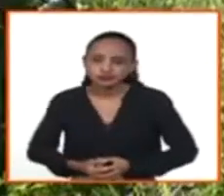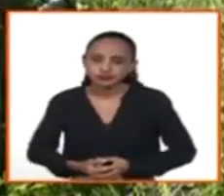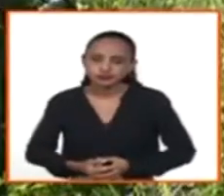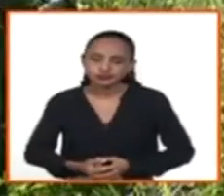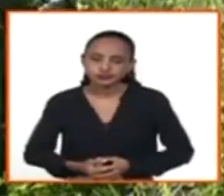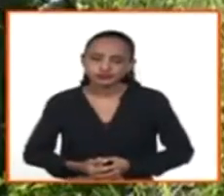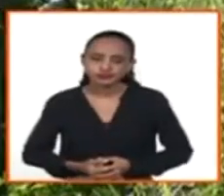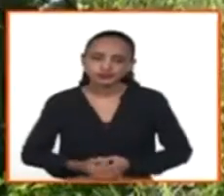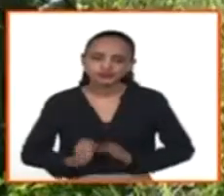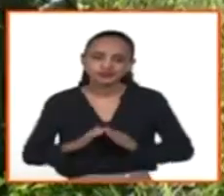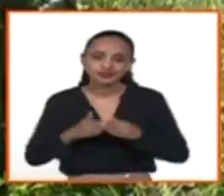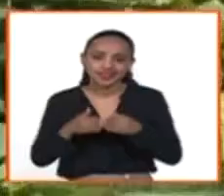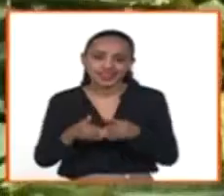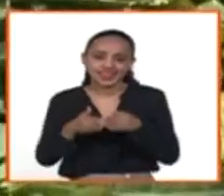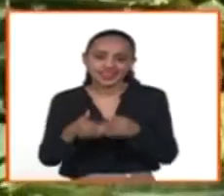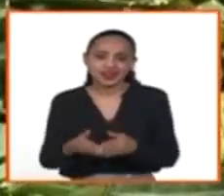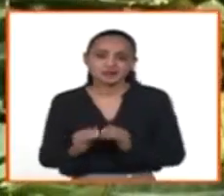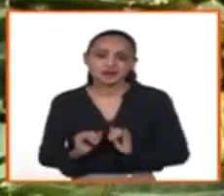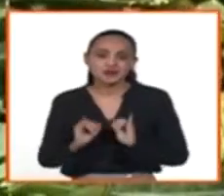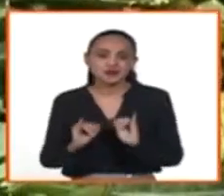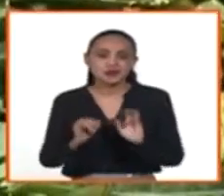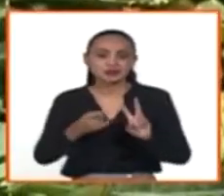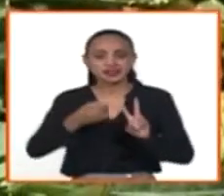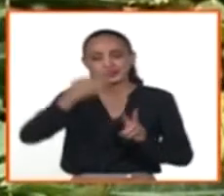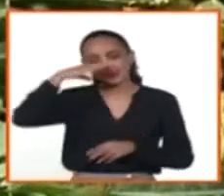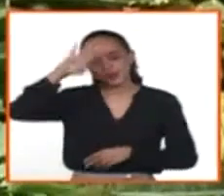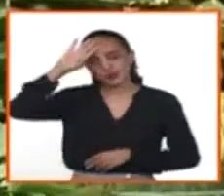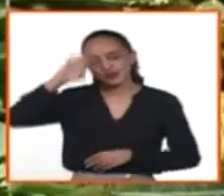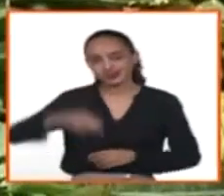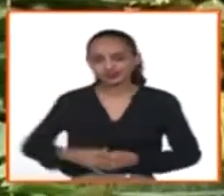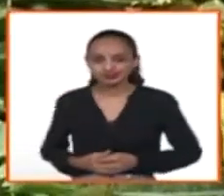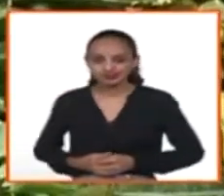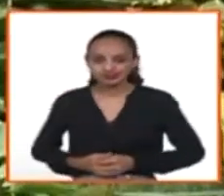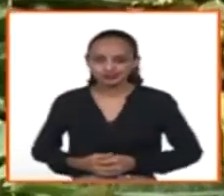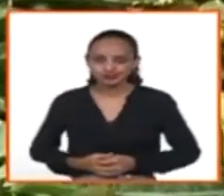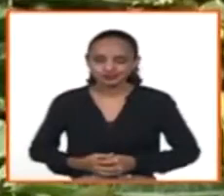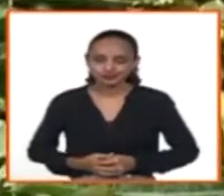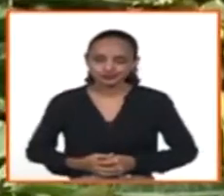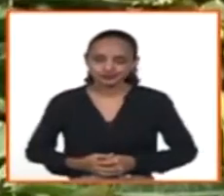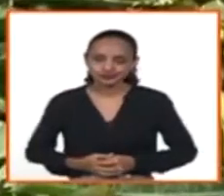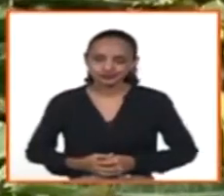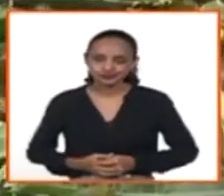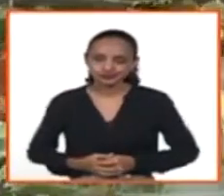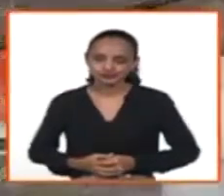Desde Granma, Lisette Márquez, Sistema Informativo de la Televisión Cubana.